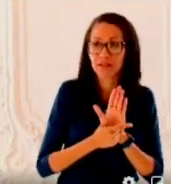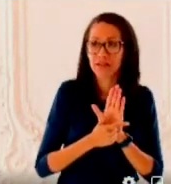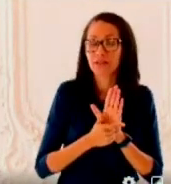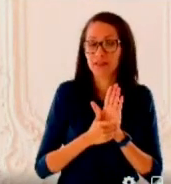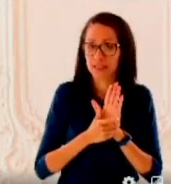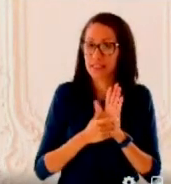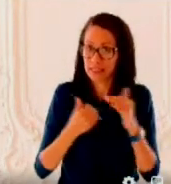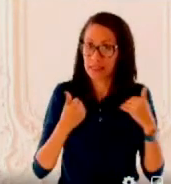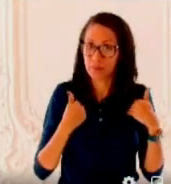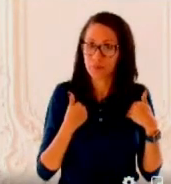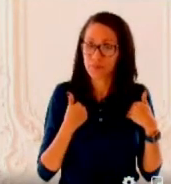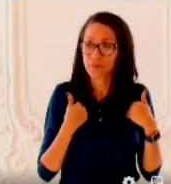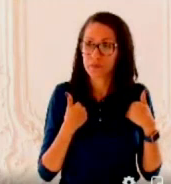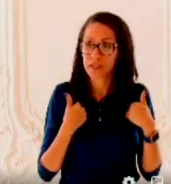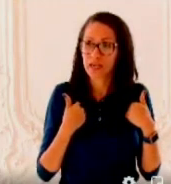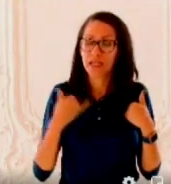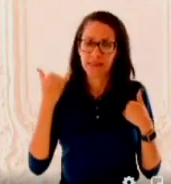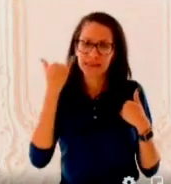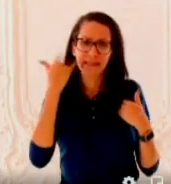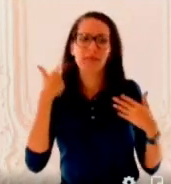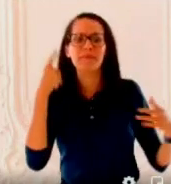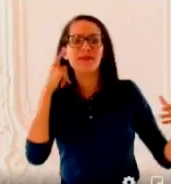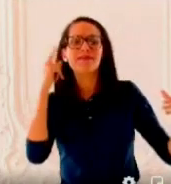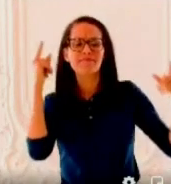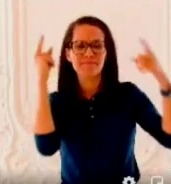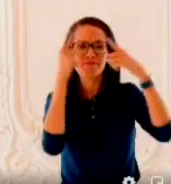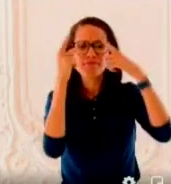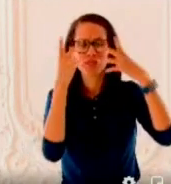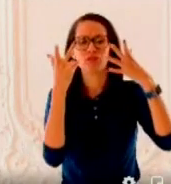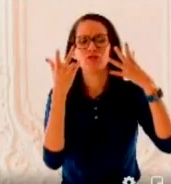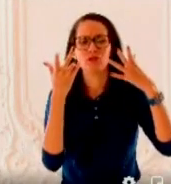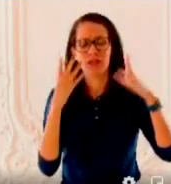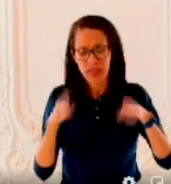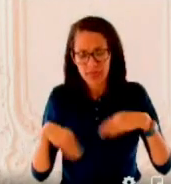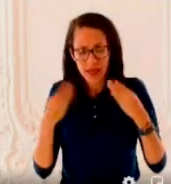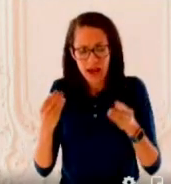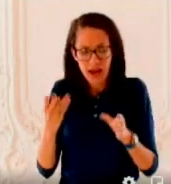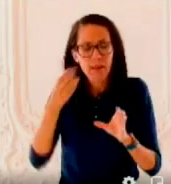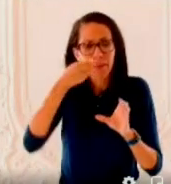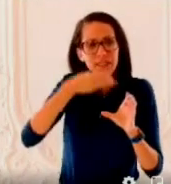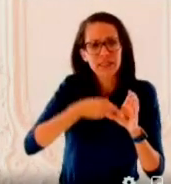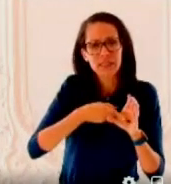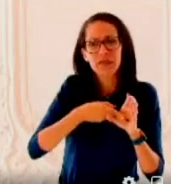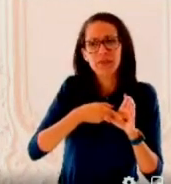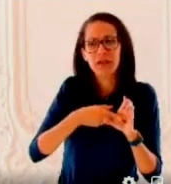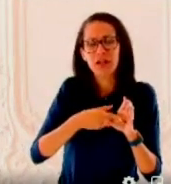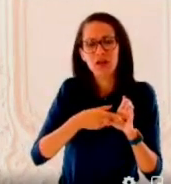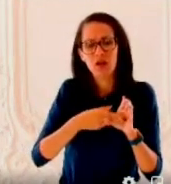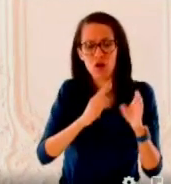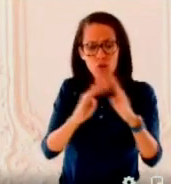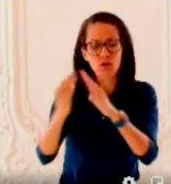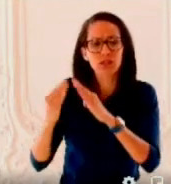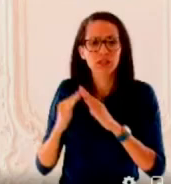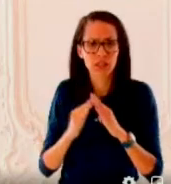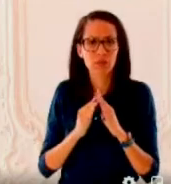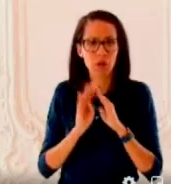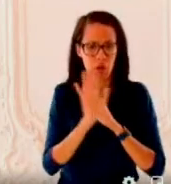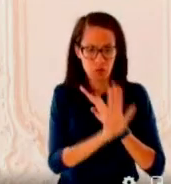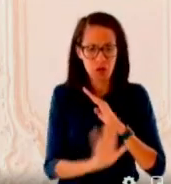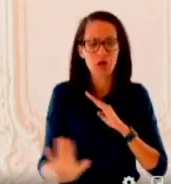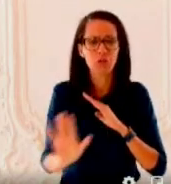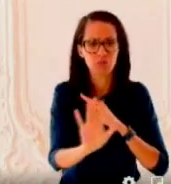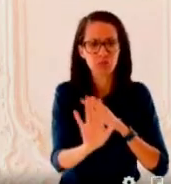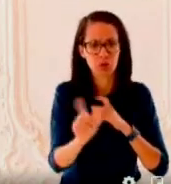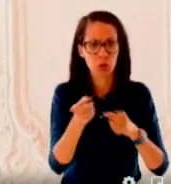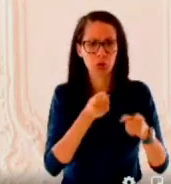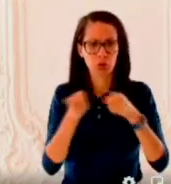existen, sí, mi visión es que darle una mayor participación a los municipios